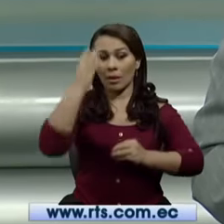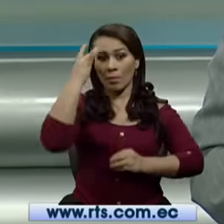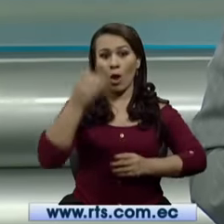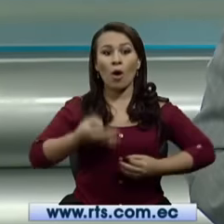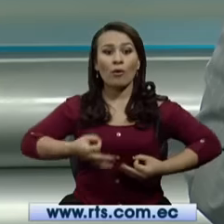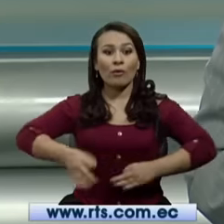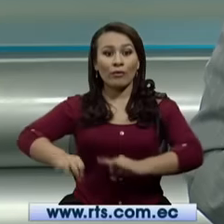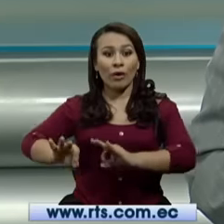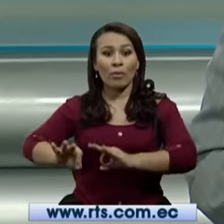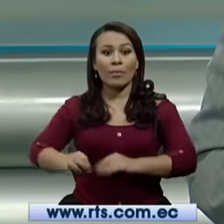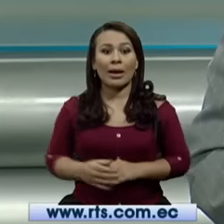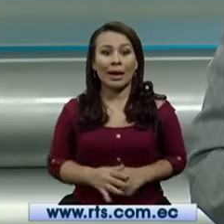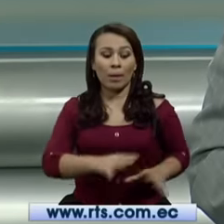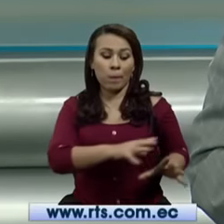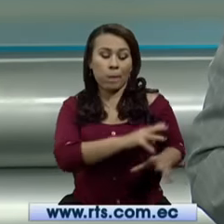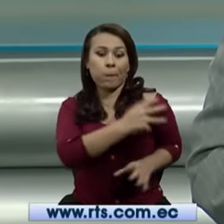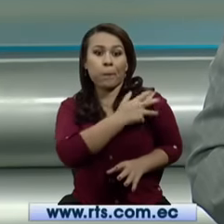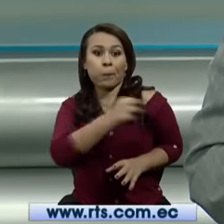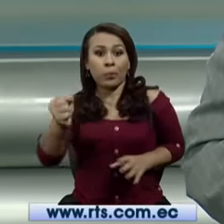modalidad de